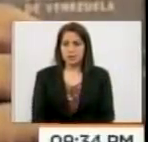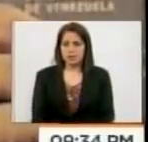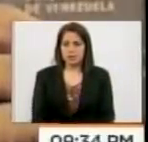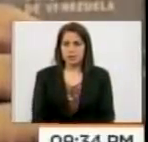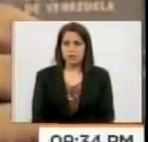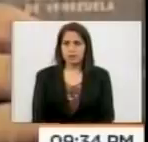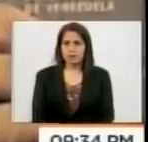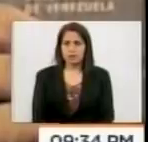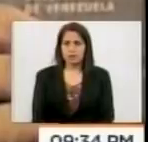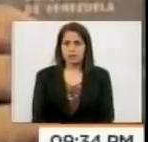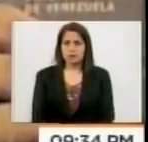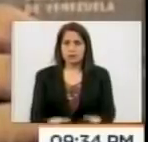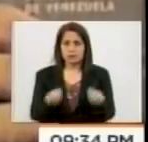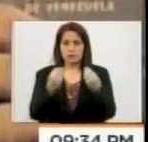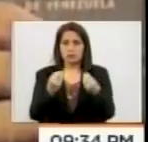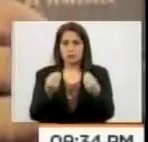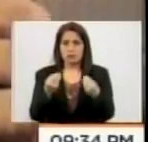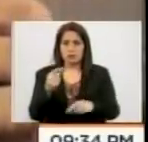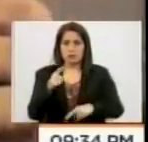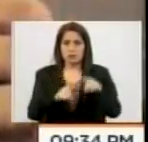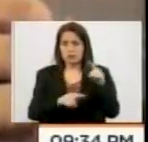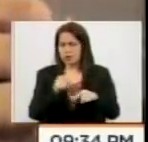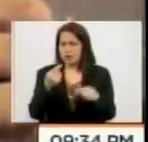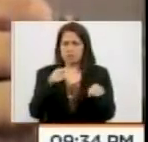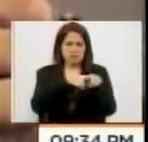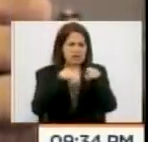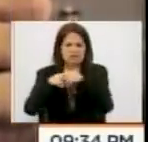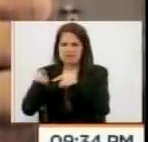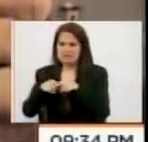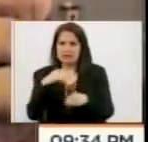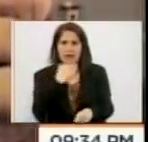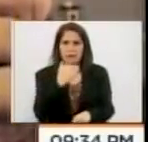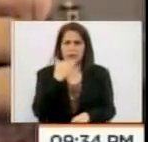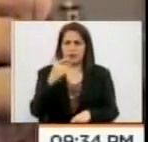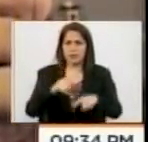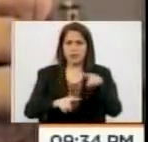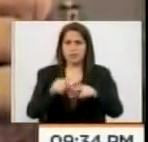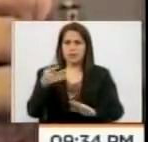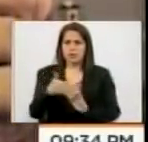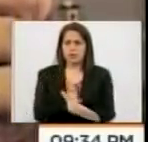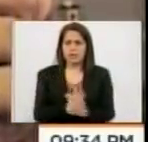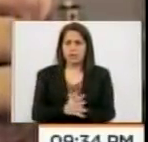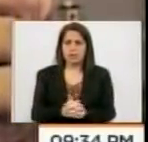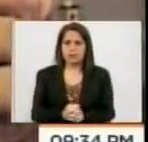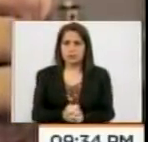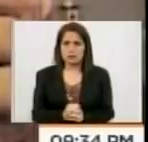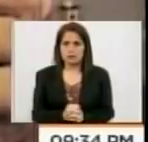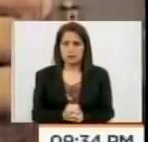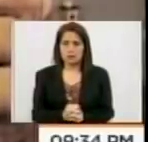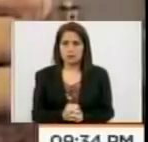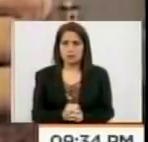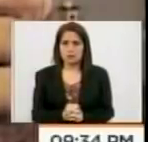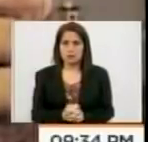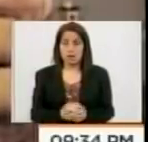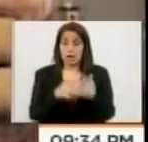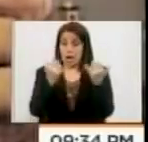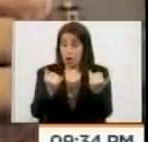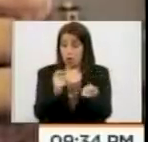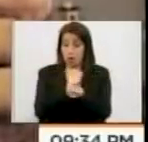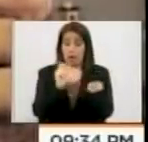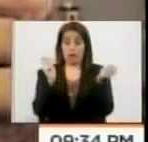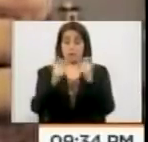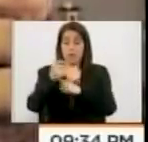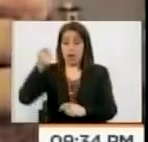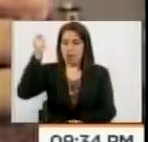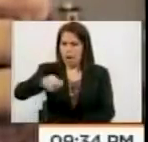observación la recibimos, cualquier crítica la recibimos con afecto, para mejorar y para que se convierta este programa con el mazo